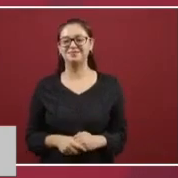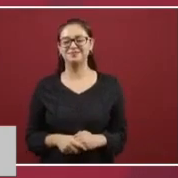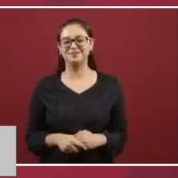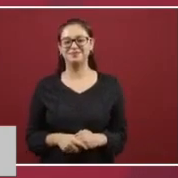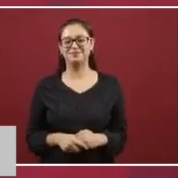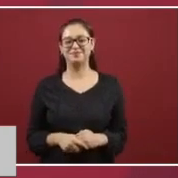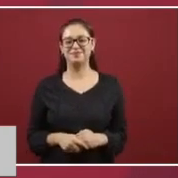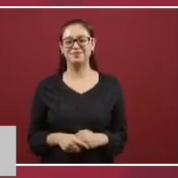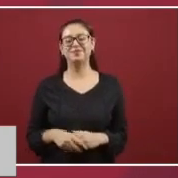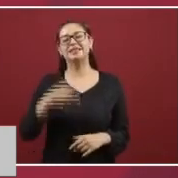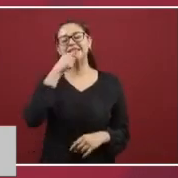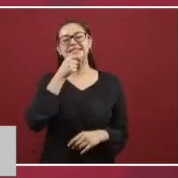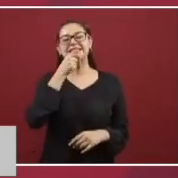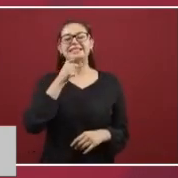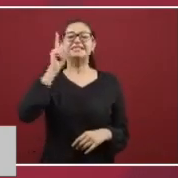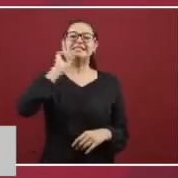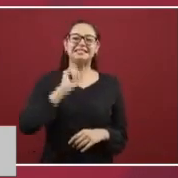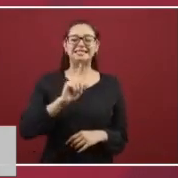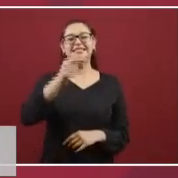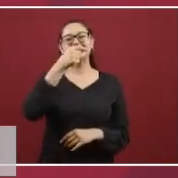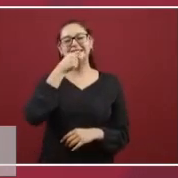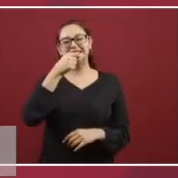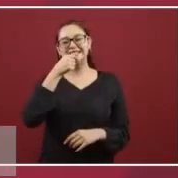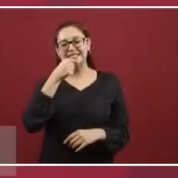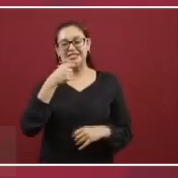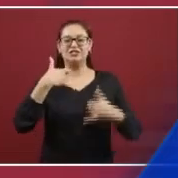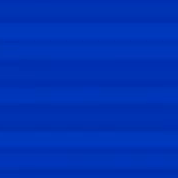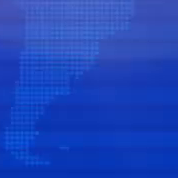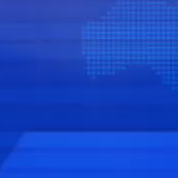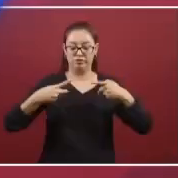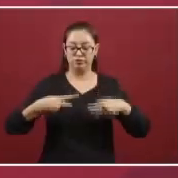avanzado significativamente en las medidas de austeridad.